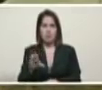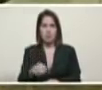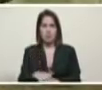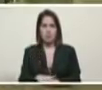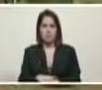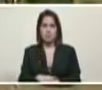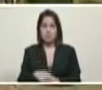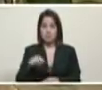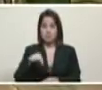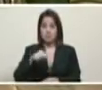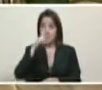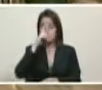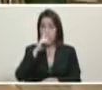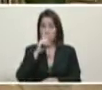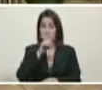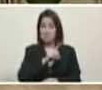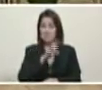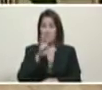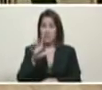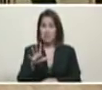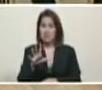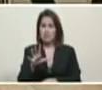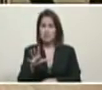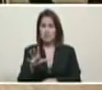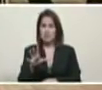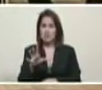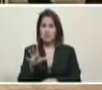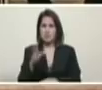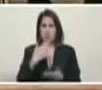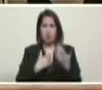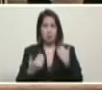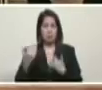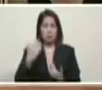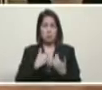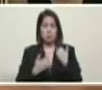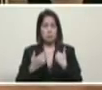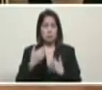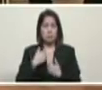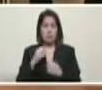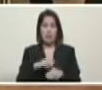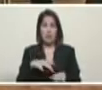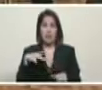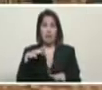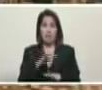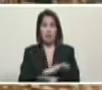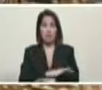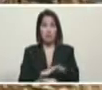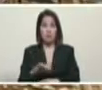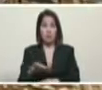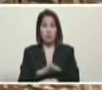Este año se han dado más de 15 incidentes graves en la frontera,